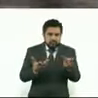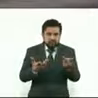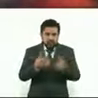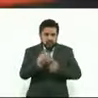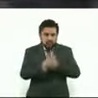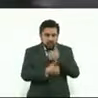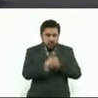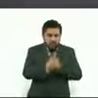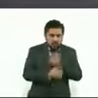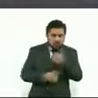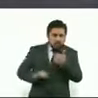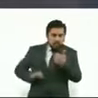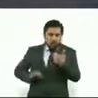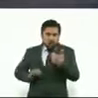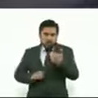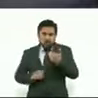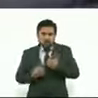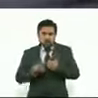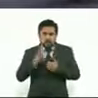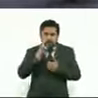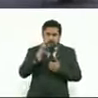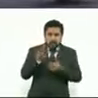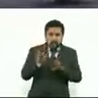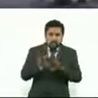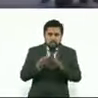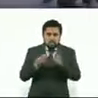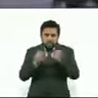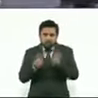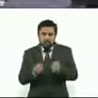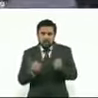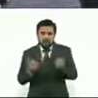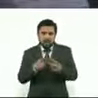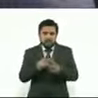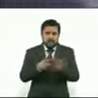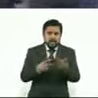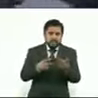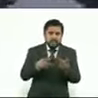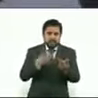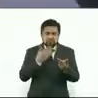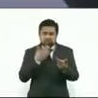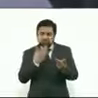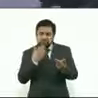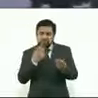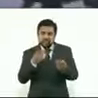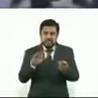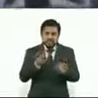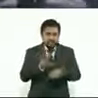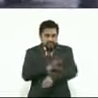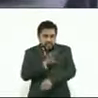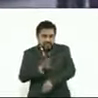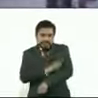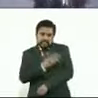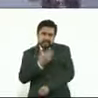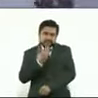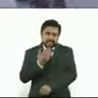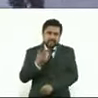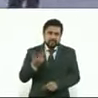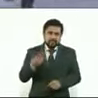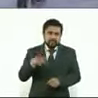la recta final. Los dos se veían sumamente fuertes, con una buena administración de energías. Inclusive debe